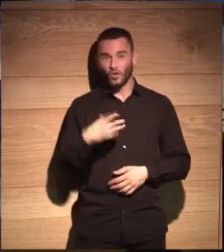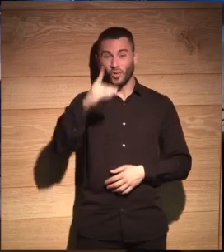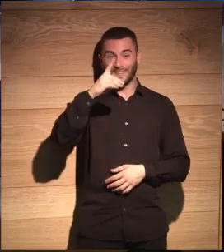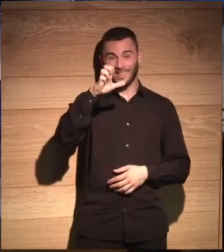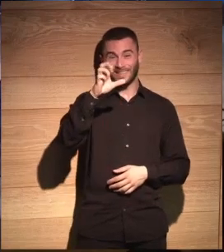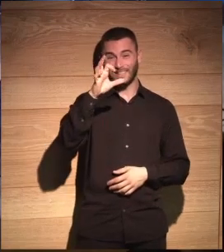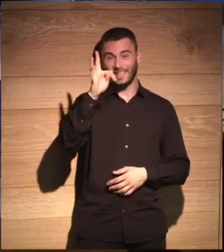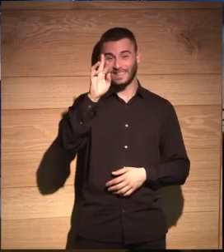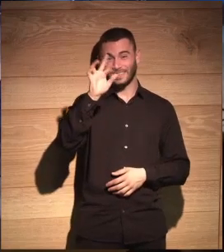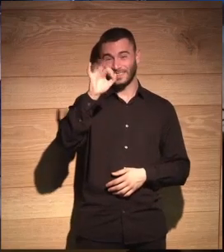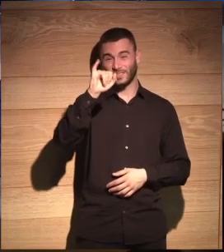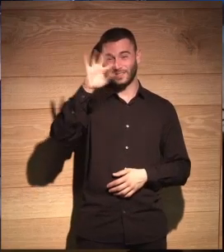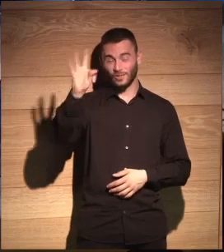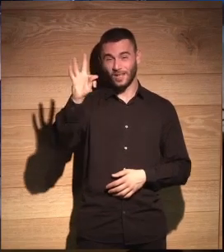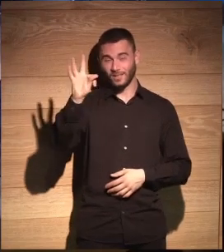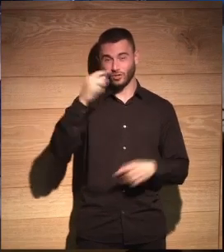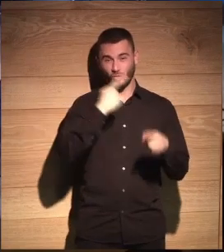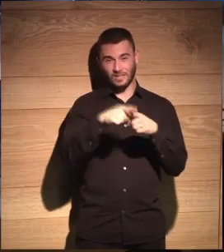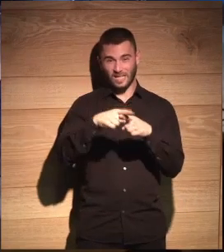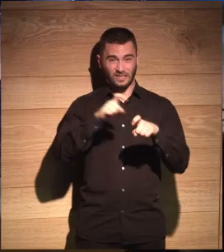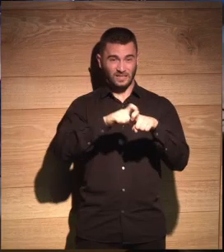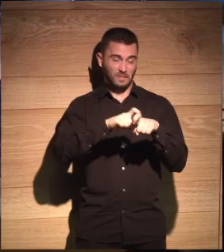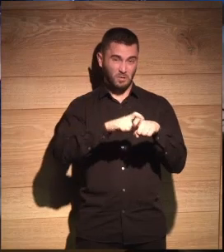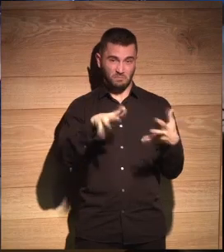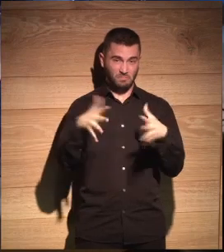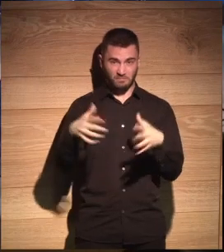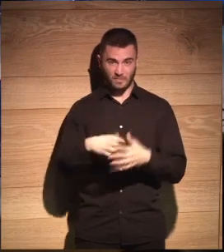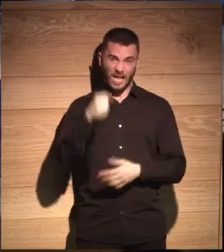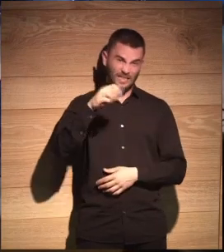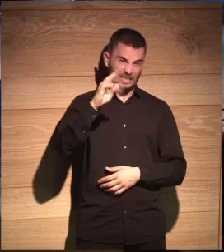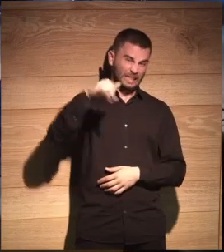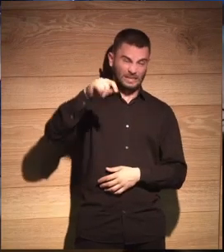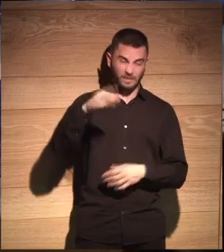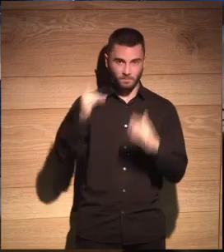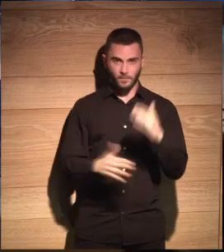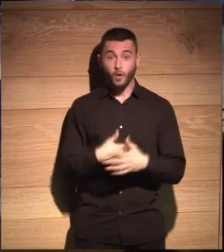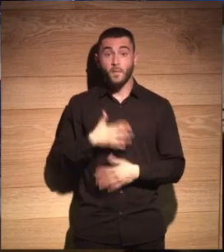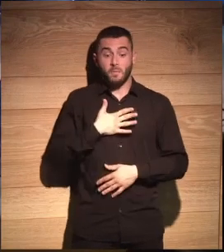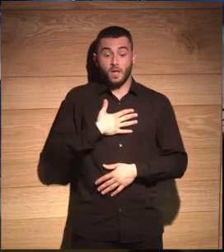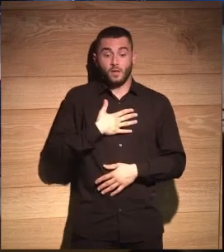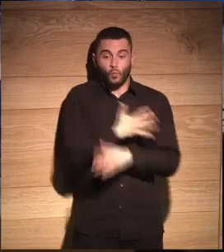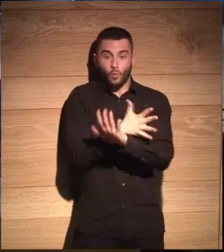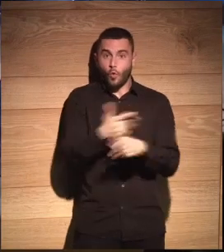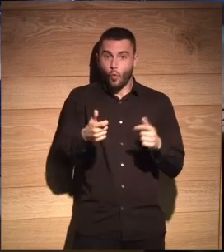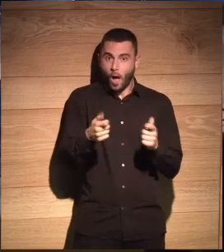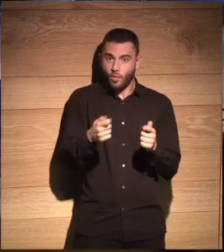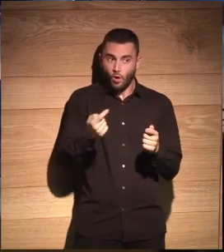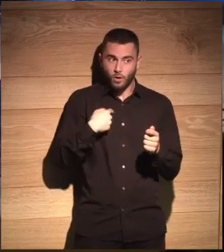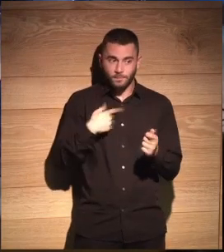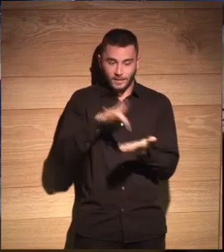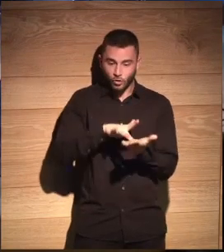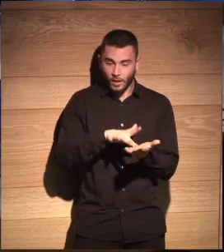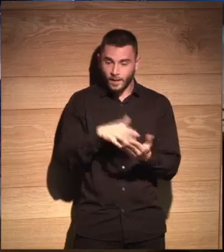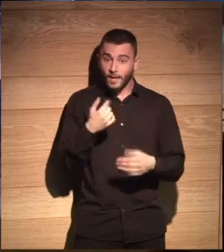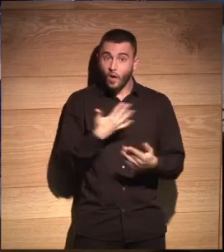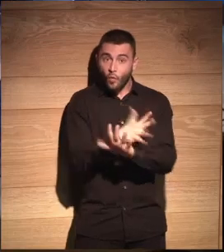Detroit, cosas de ese estilo, más que a Telltale. Pero es cierto que como jugador a mí me pasa que ves juegos que de repente